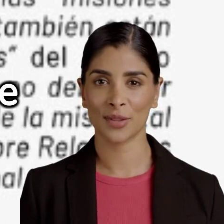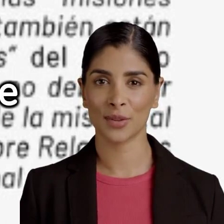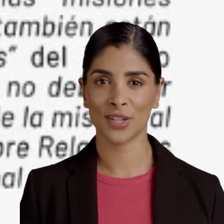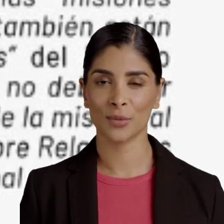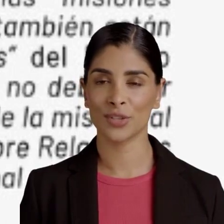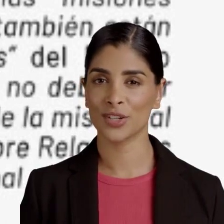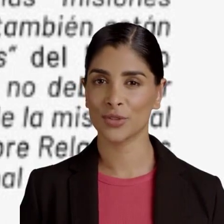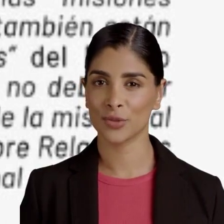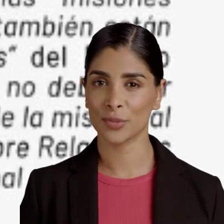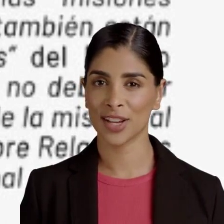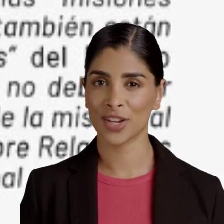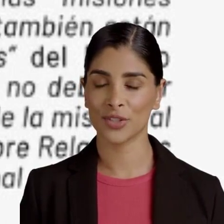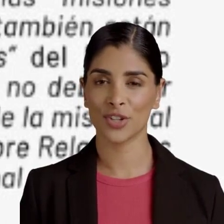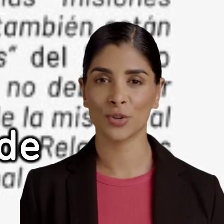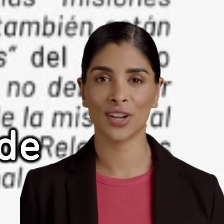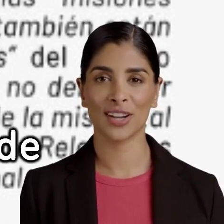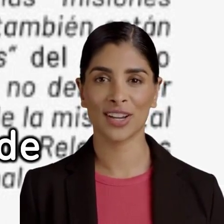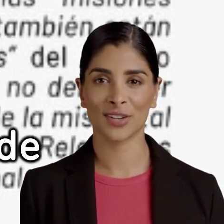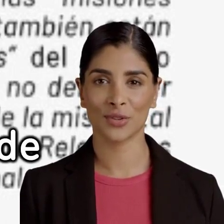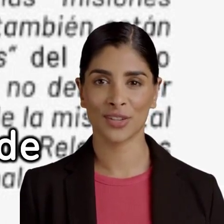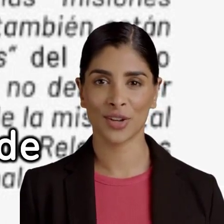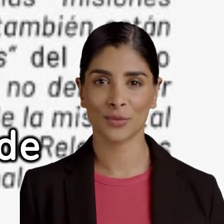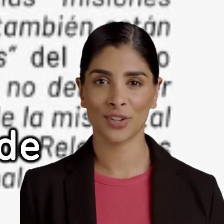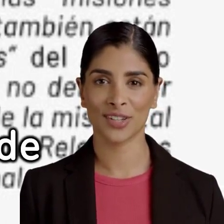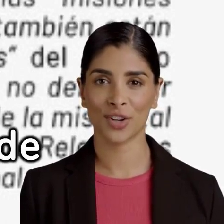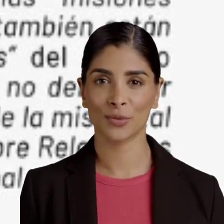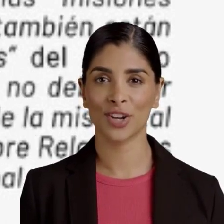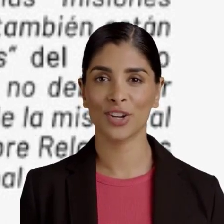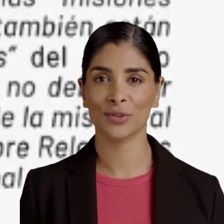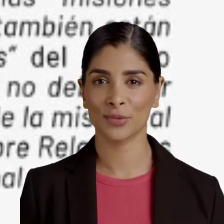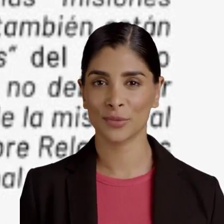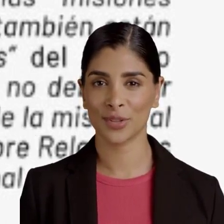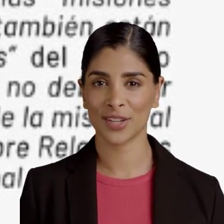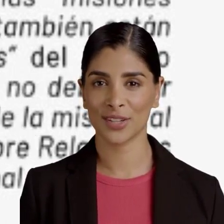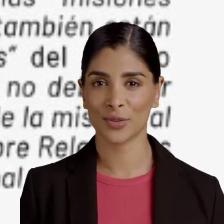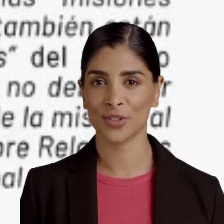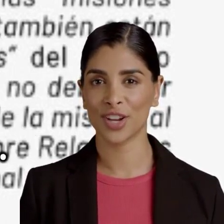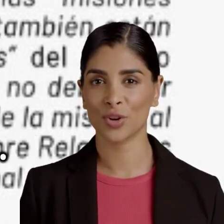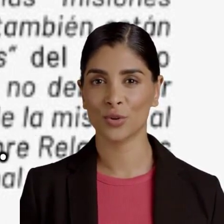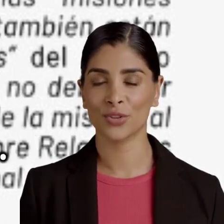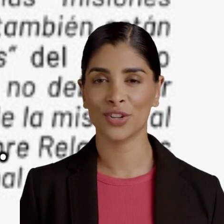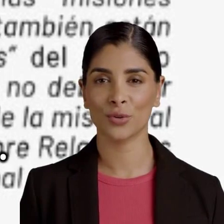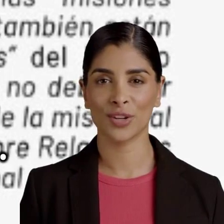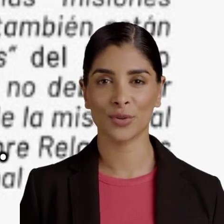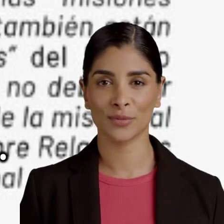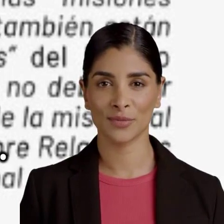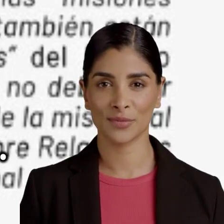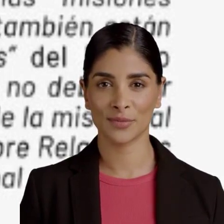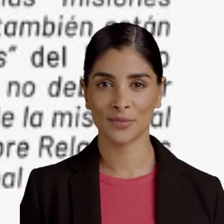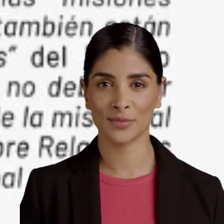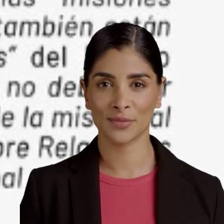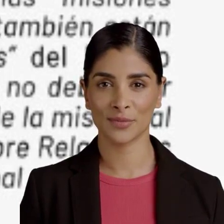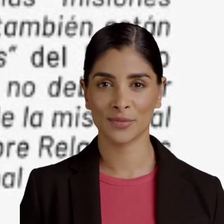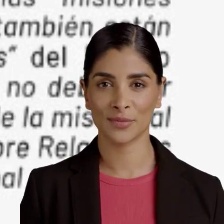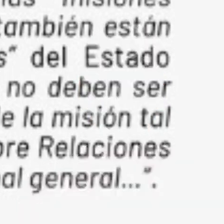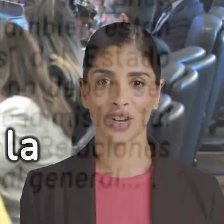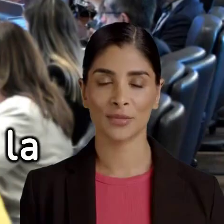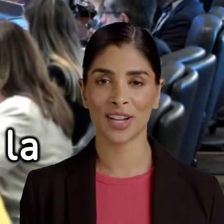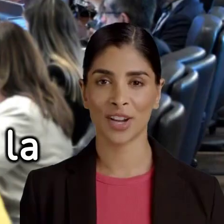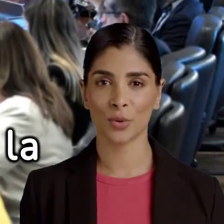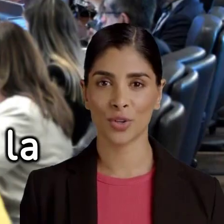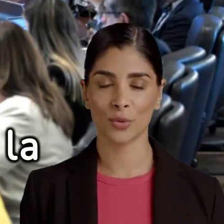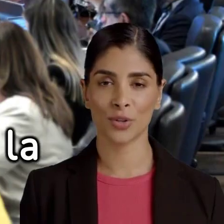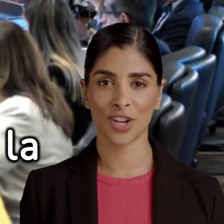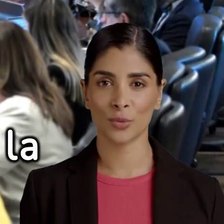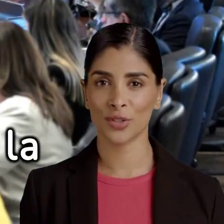reitera la predisposición para reconstruir las relaciones de confianza con México mediante un diálogo constructivo la